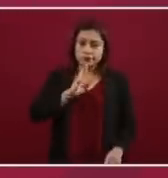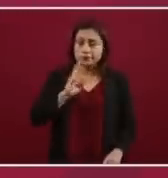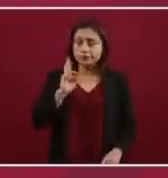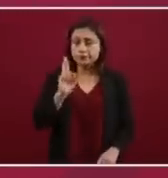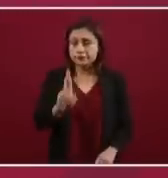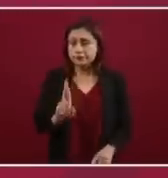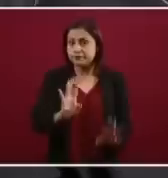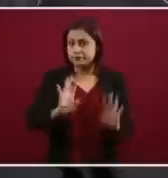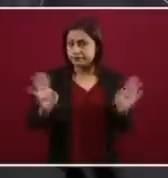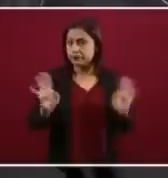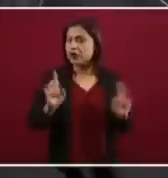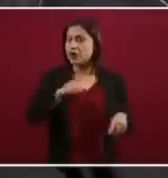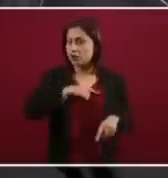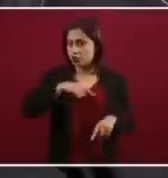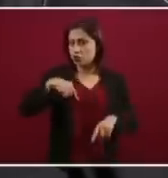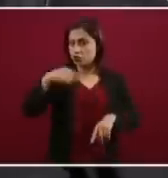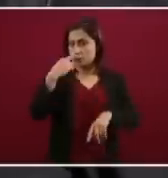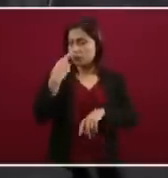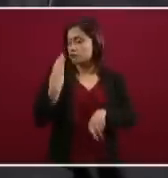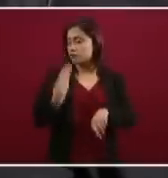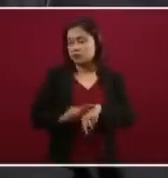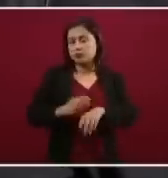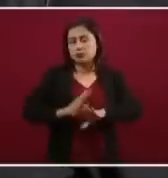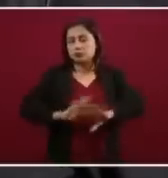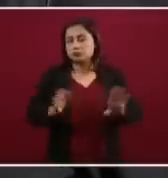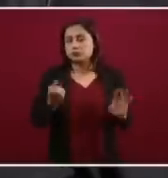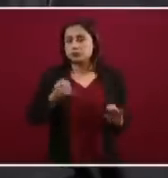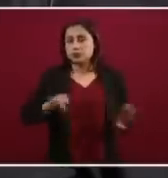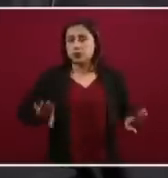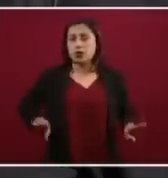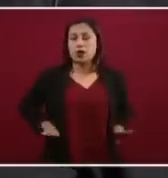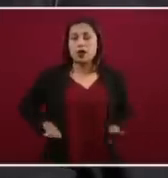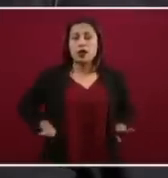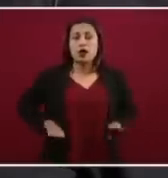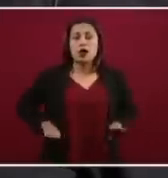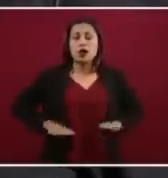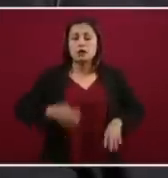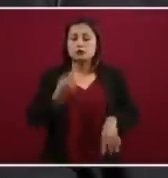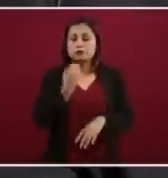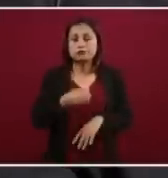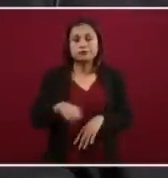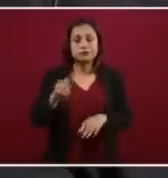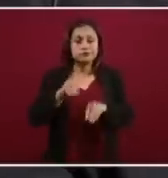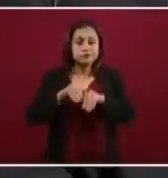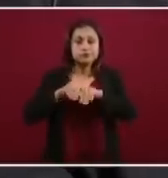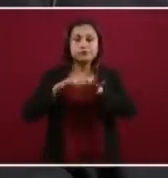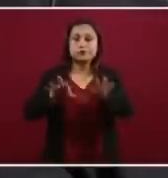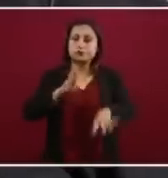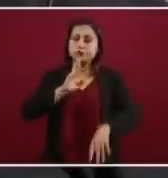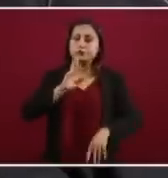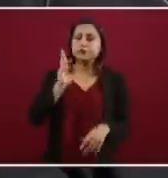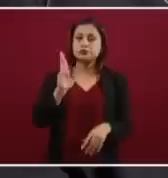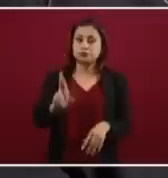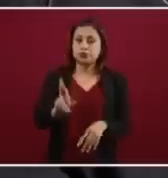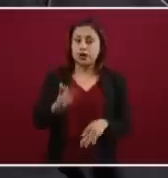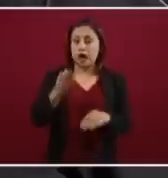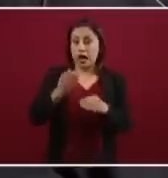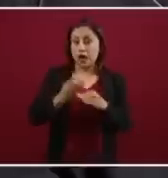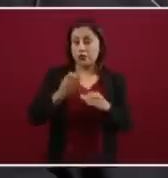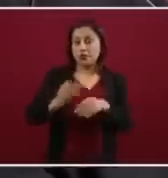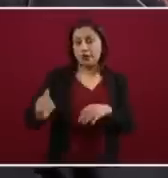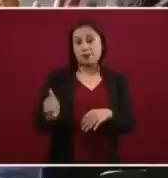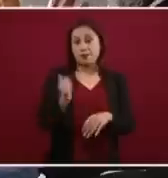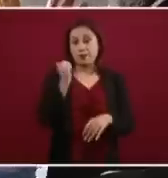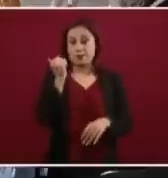Es nuestra obligación. Qué bueno que tenemos esta oportunidad. Ahora sí nos vamos